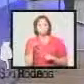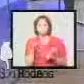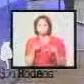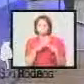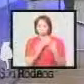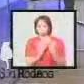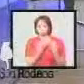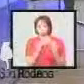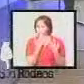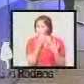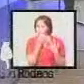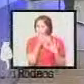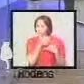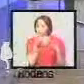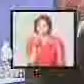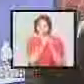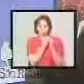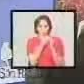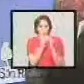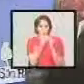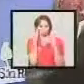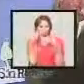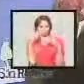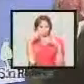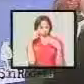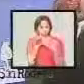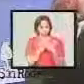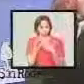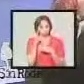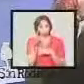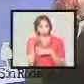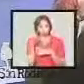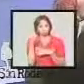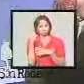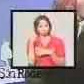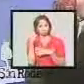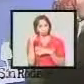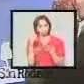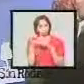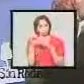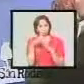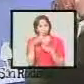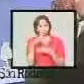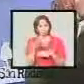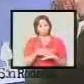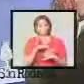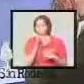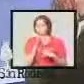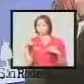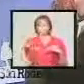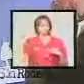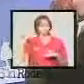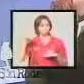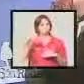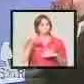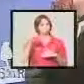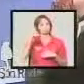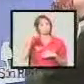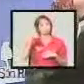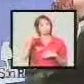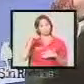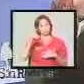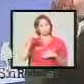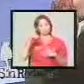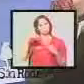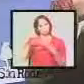que no tenga ingresos mensuales de 1,5 millones de colones. Así es, que no supere que el, no millón, supere y el colones, millón y medio puede de colones, acceder a